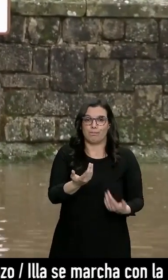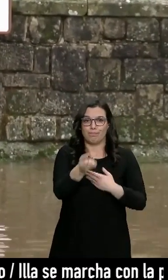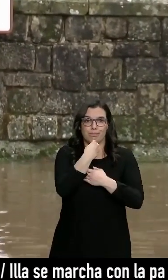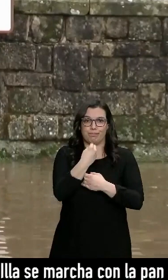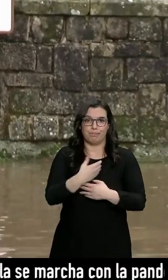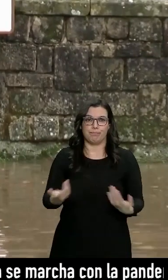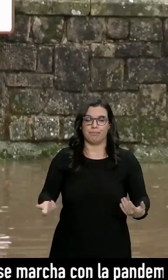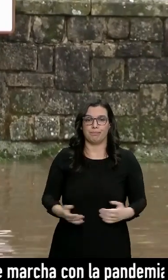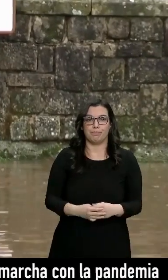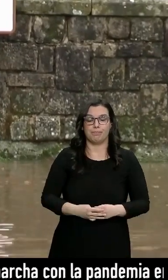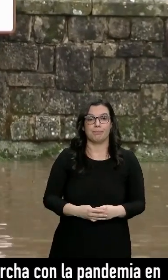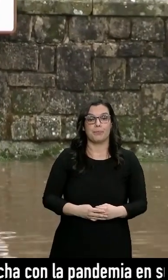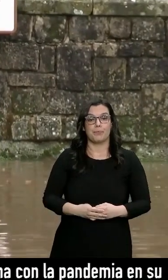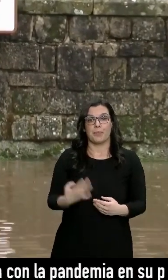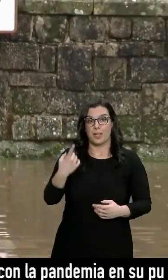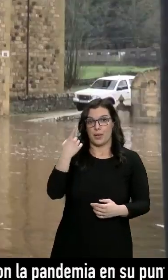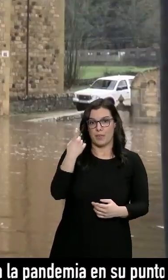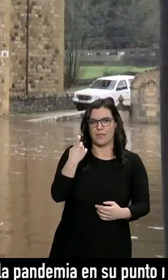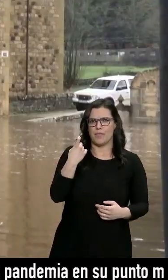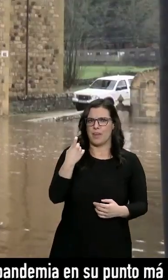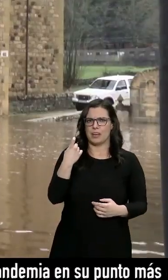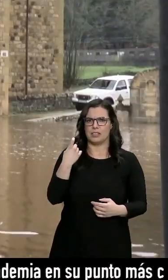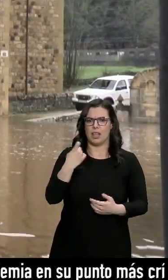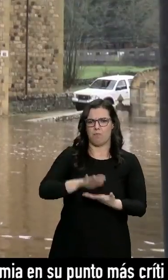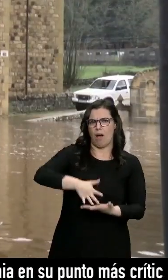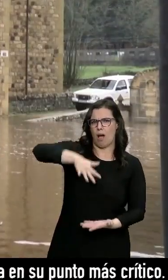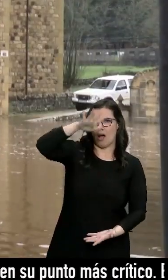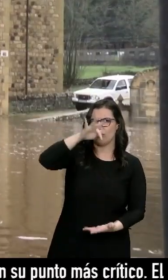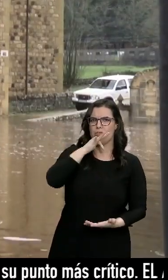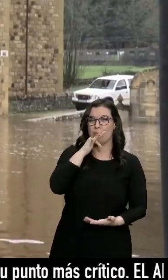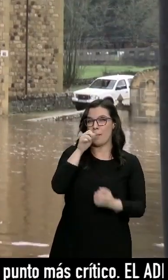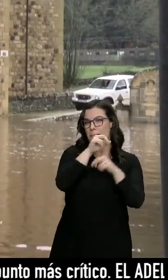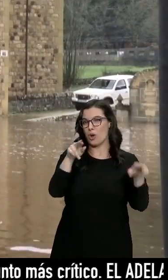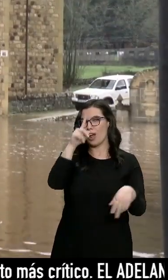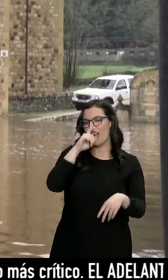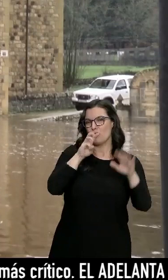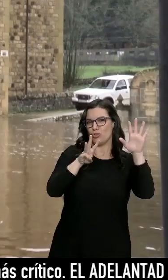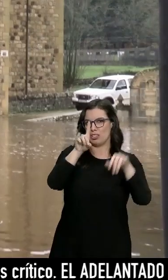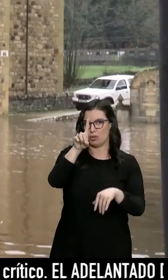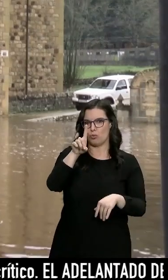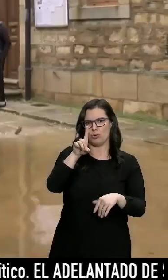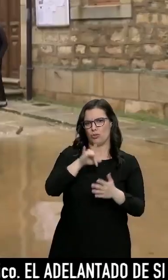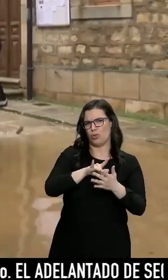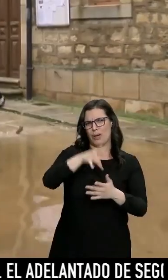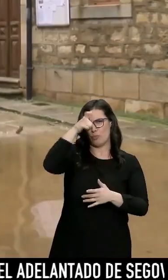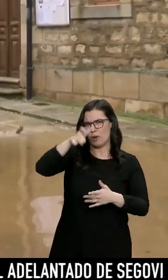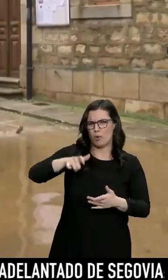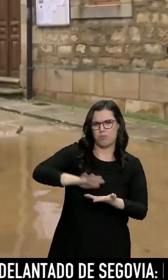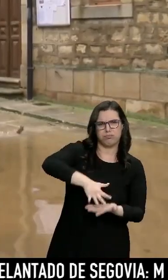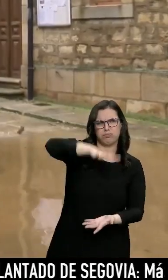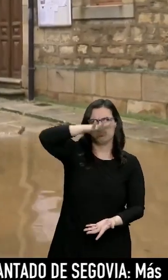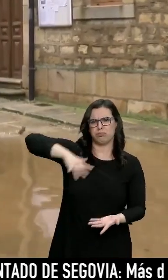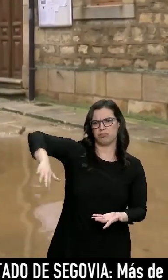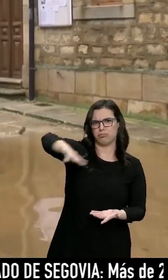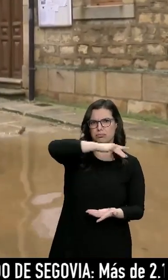omiso. Aunque aún está lejos de la crecida más fuerte que se recuerda de 1981, que anegó todo el pueblo, los